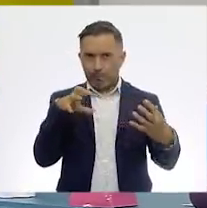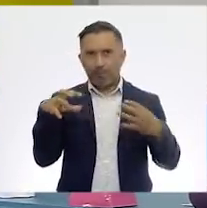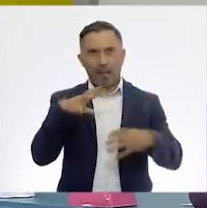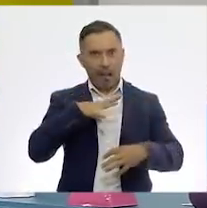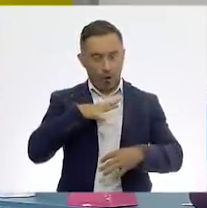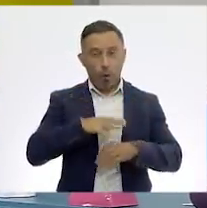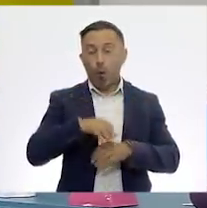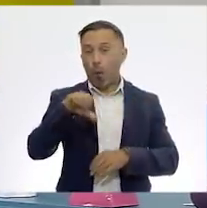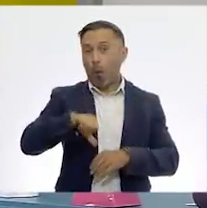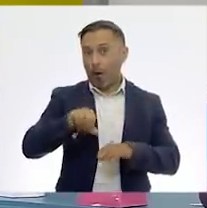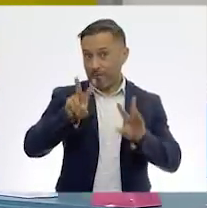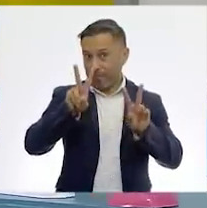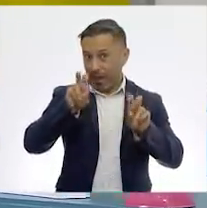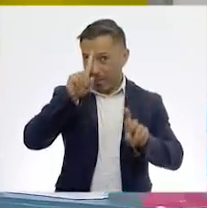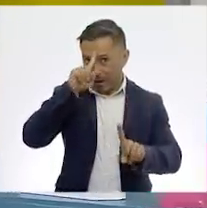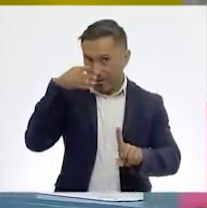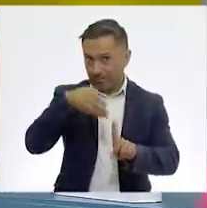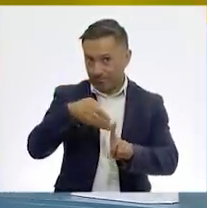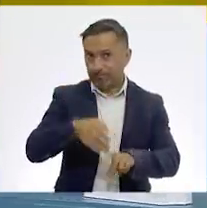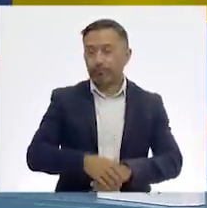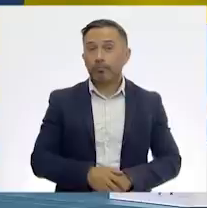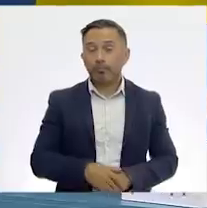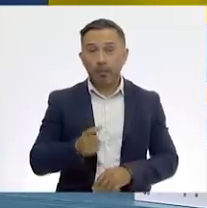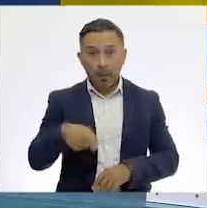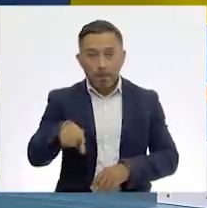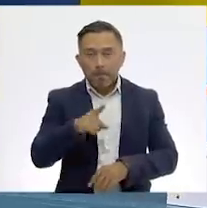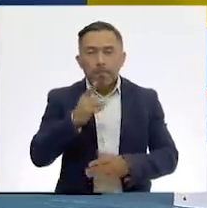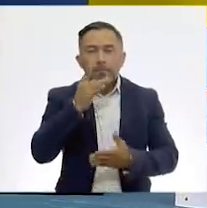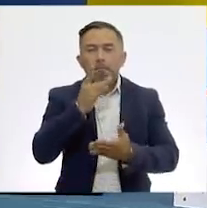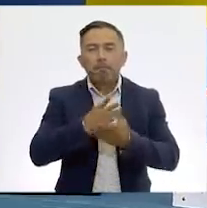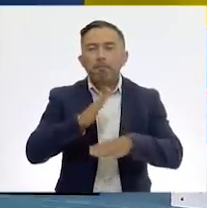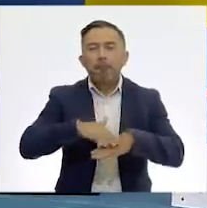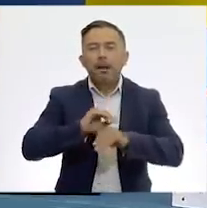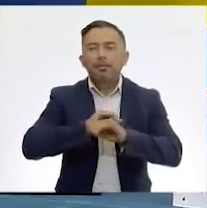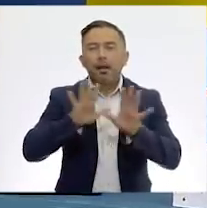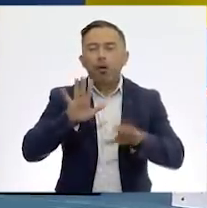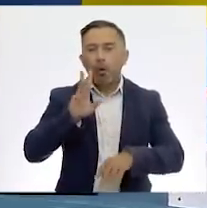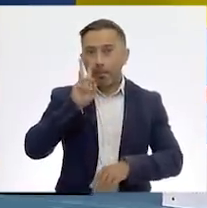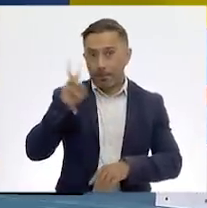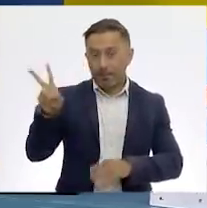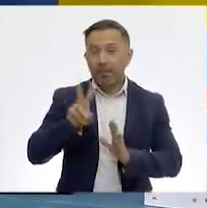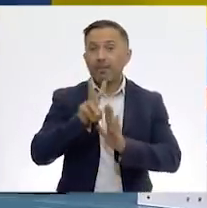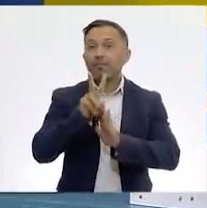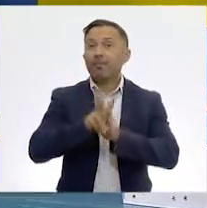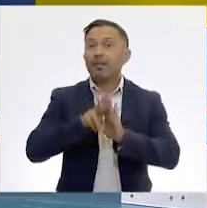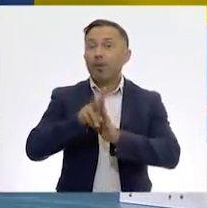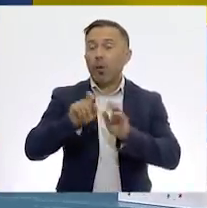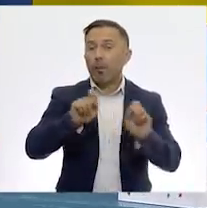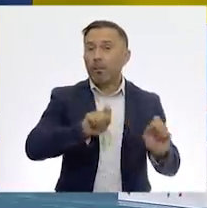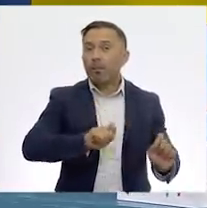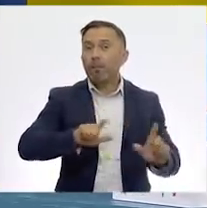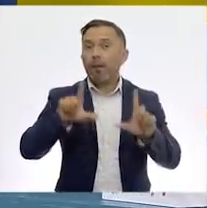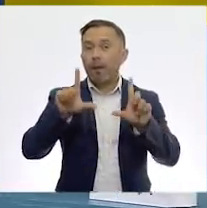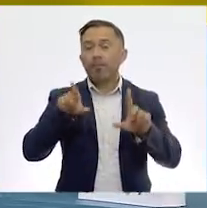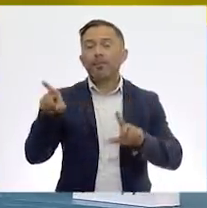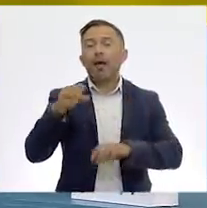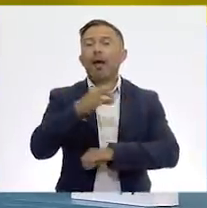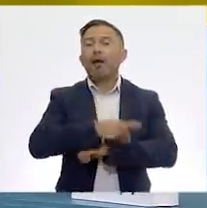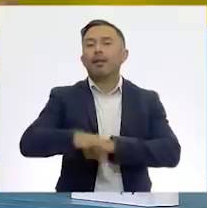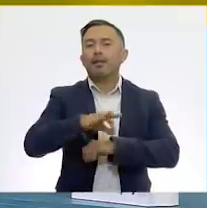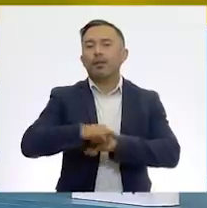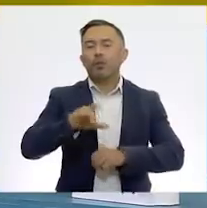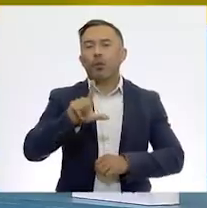para que nos quede mucho más claro, vamos a observar la siguiente cápsula que nos habla del arquitecto Luis